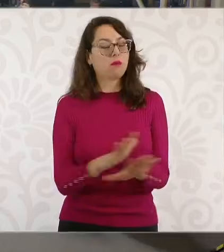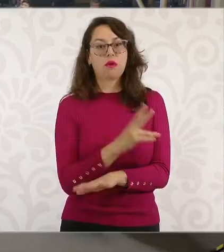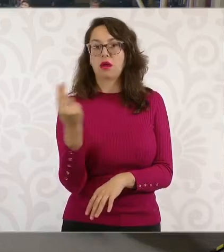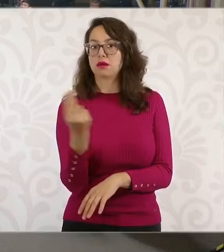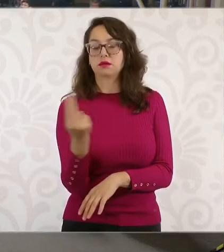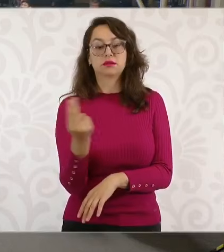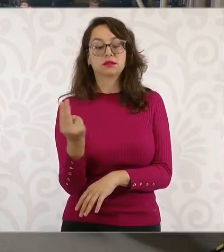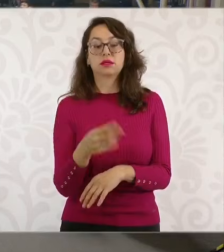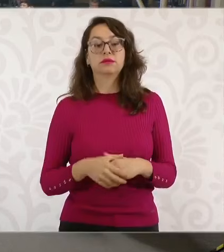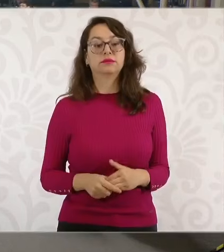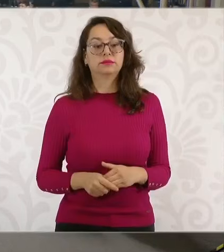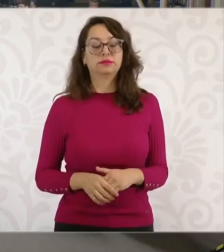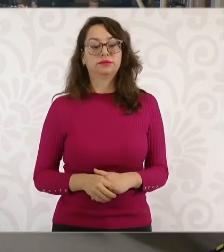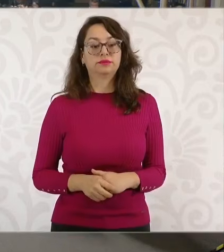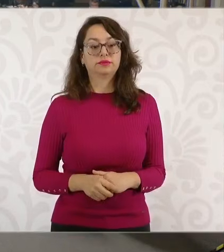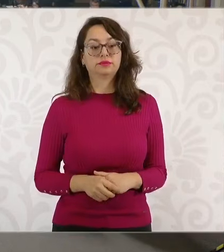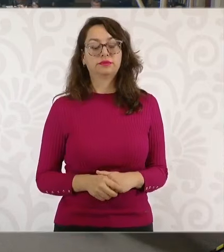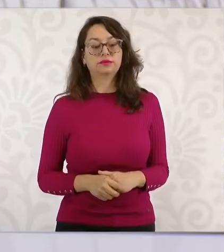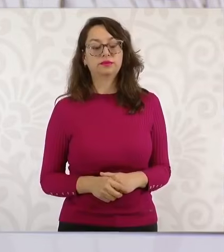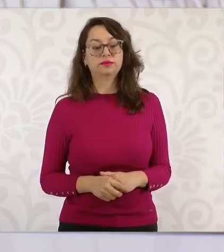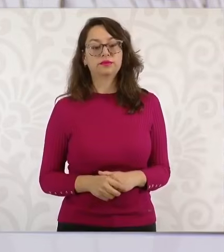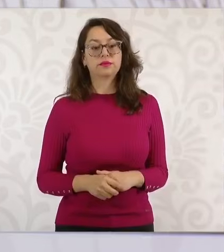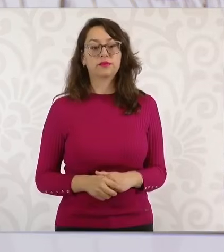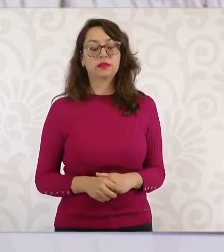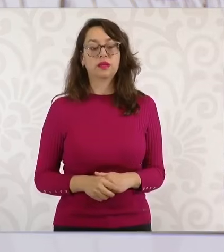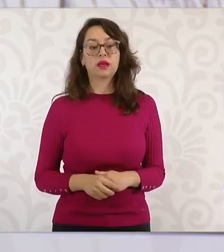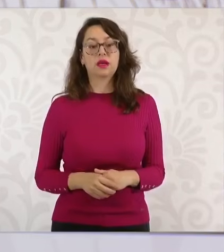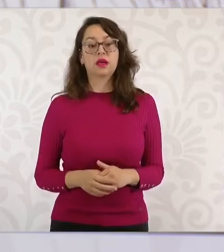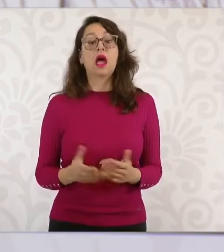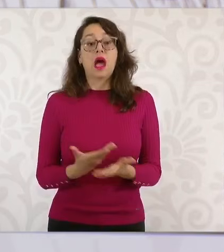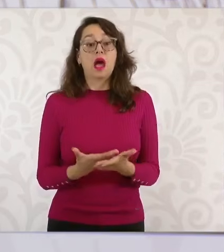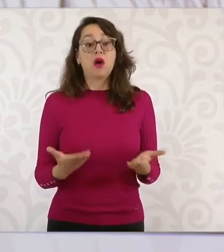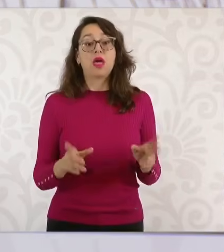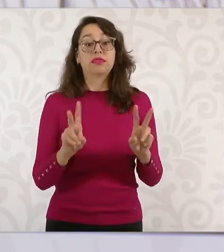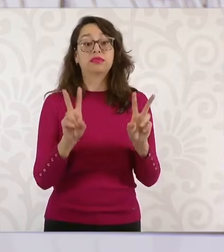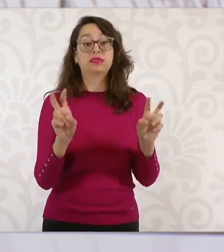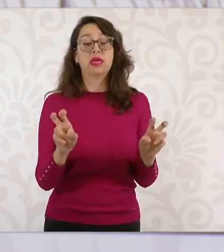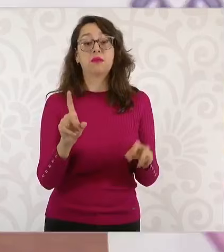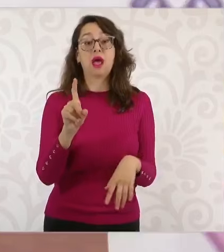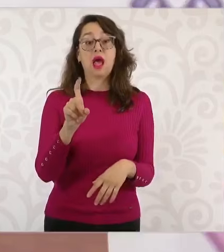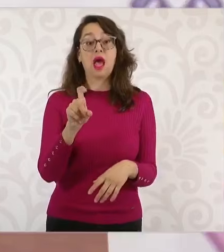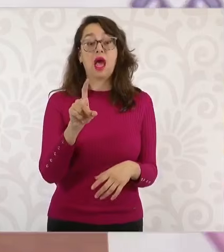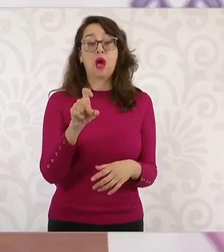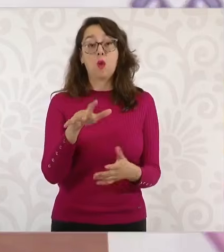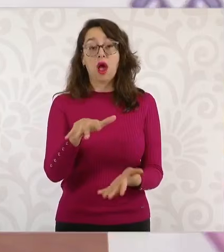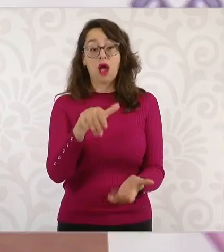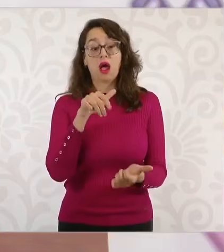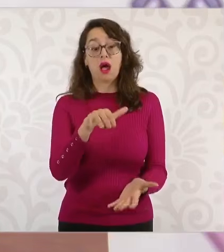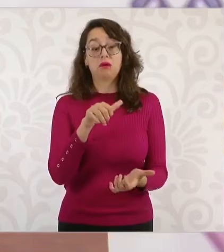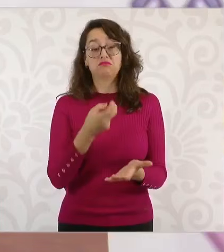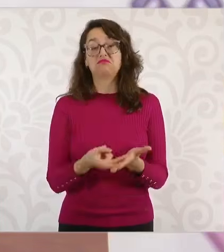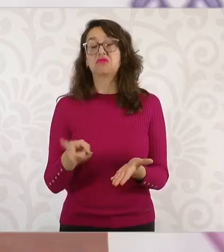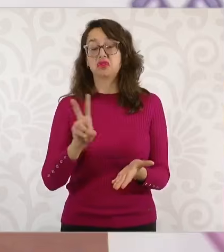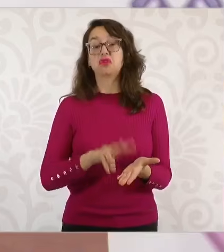Importantísima. Y ahora estamos pensando que el ingreso por agua va a aumentar probablemente al doble. El año